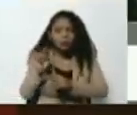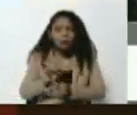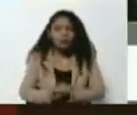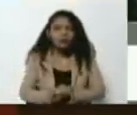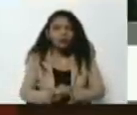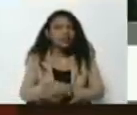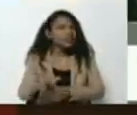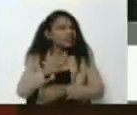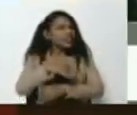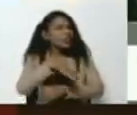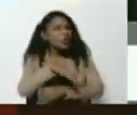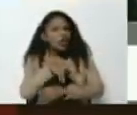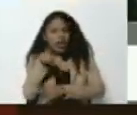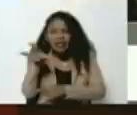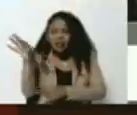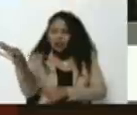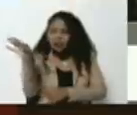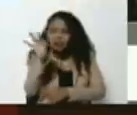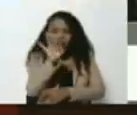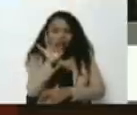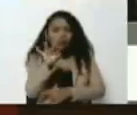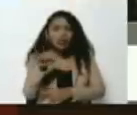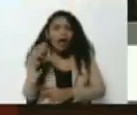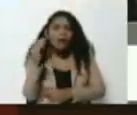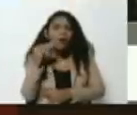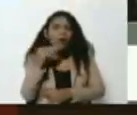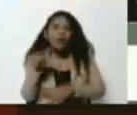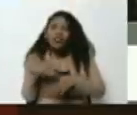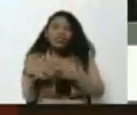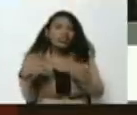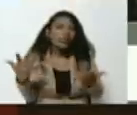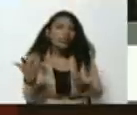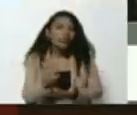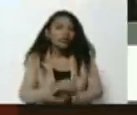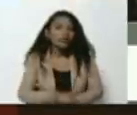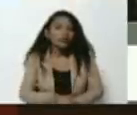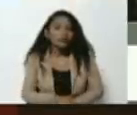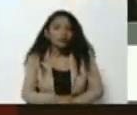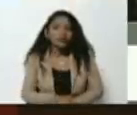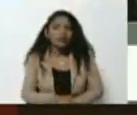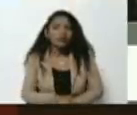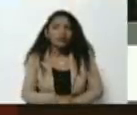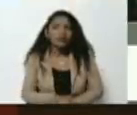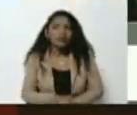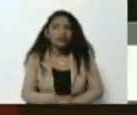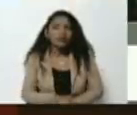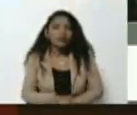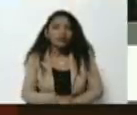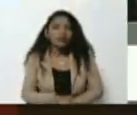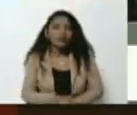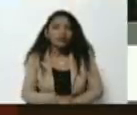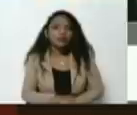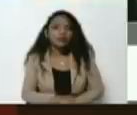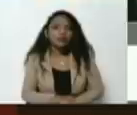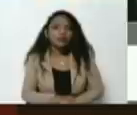¿De dónde sacaron a ese títere criminal, al Bobo Longo? ¿De dónde lo sacaron? ¿Ah?